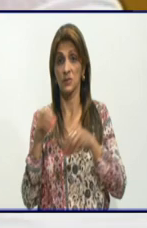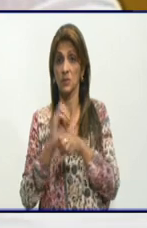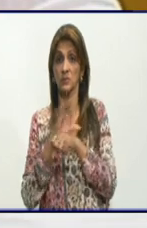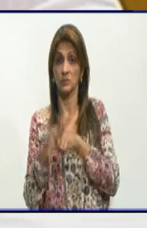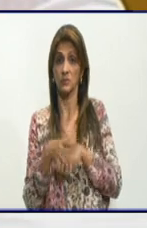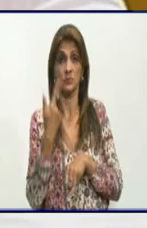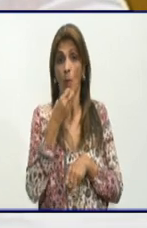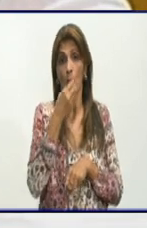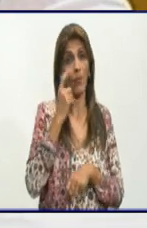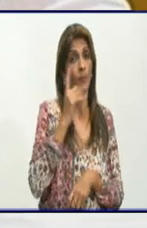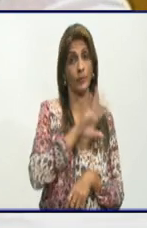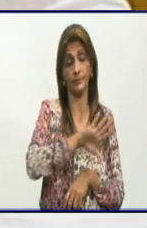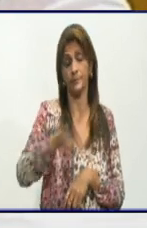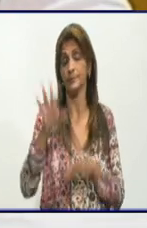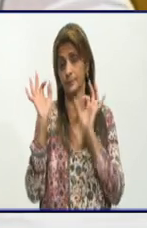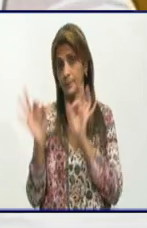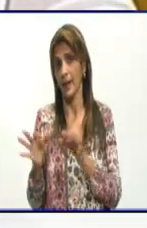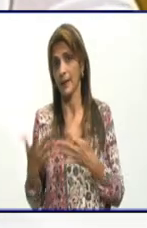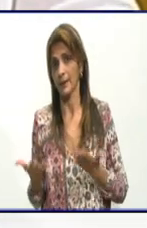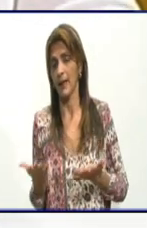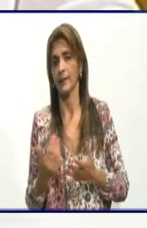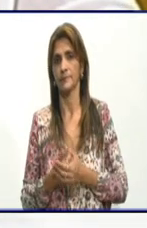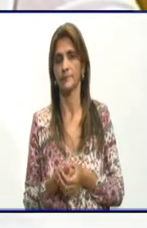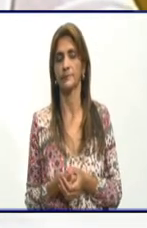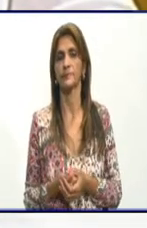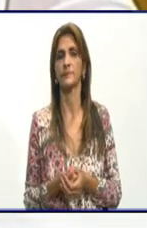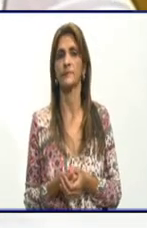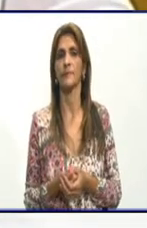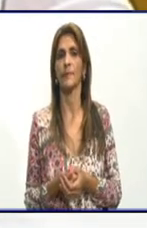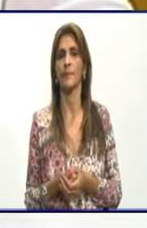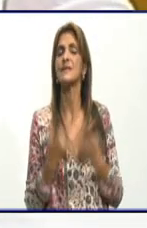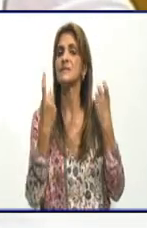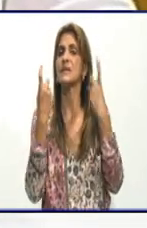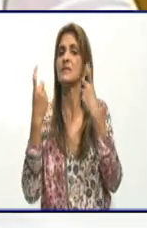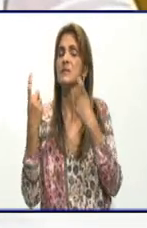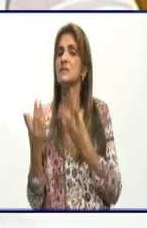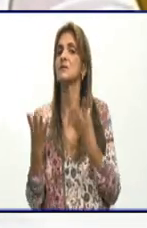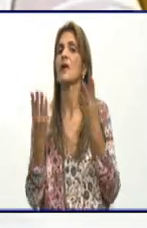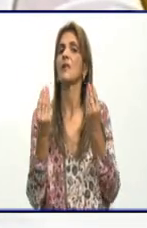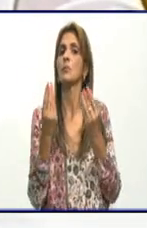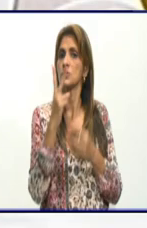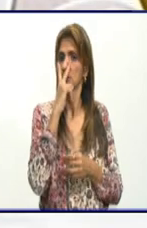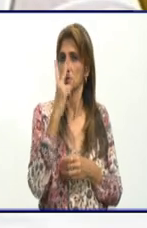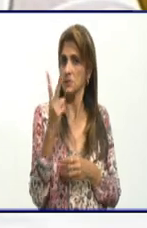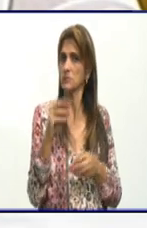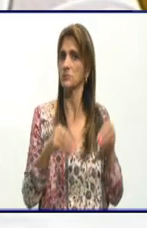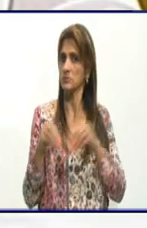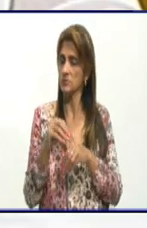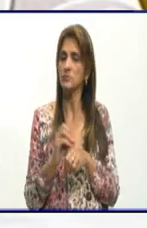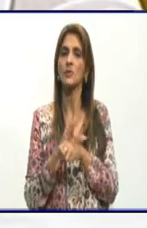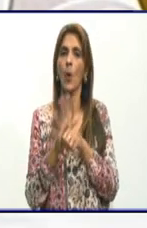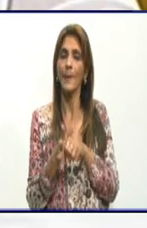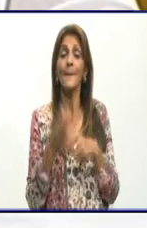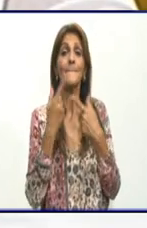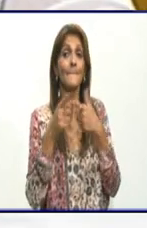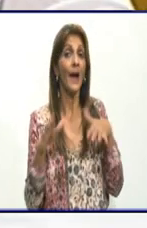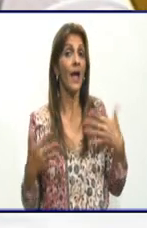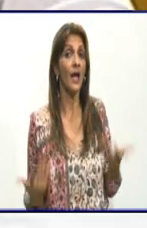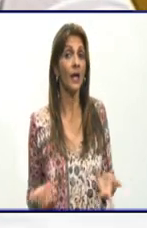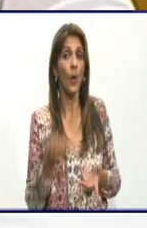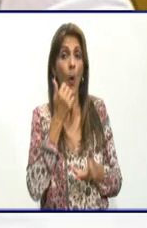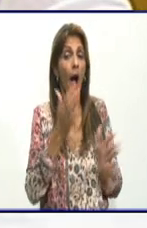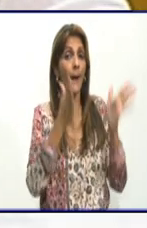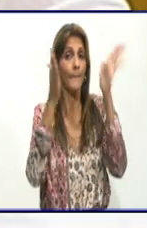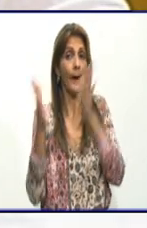Es verdad que se necesita de mucha atención, pero además de la pandemia de la COVID, no